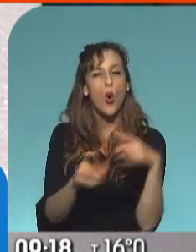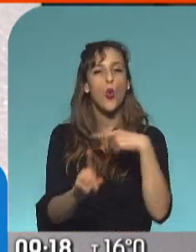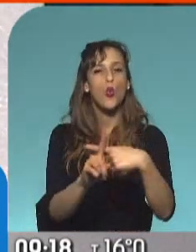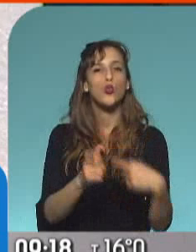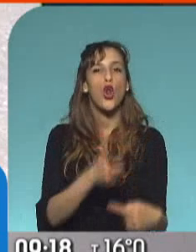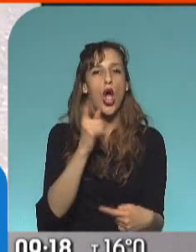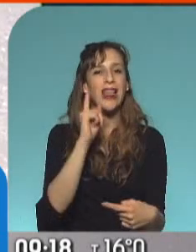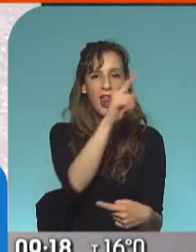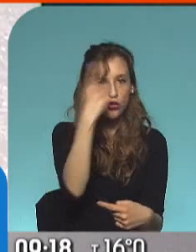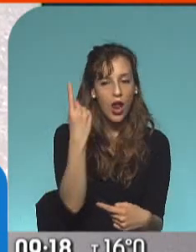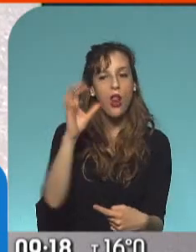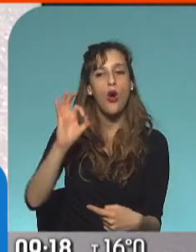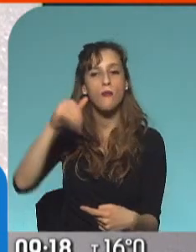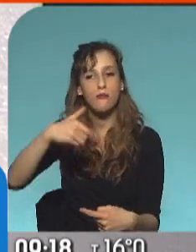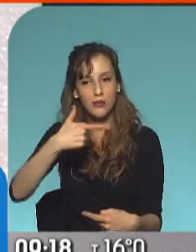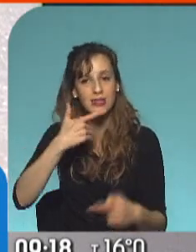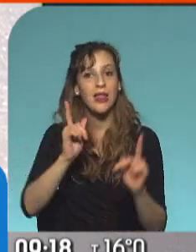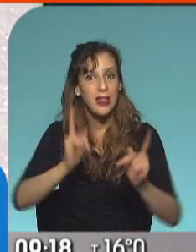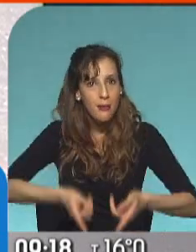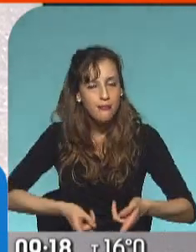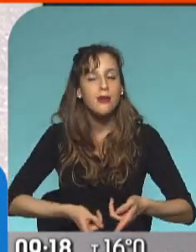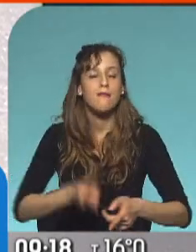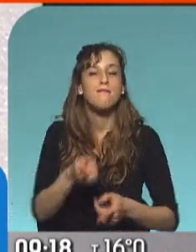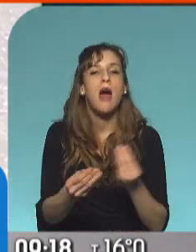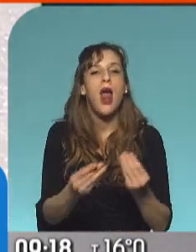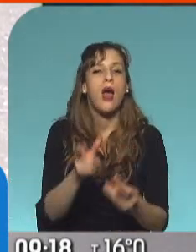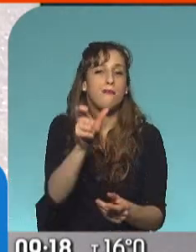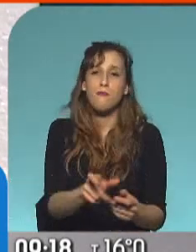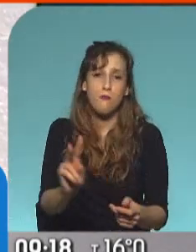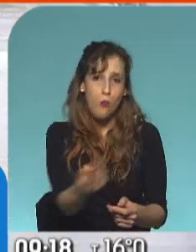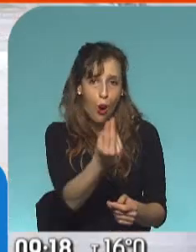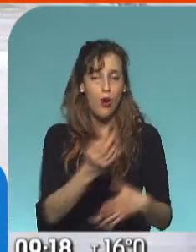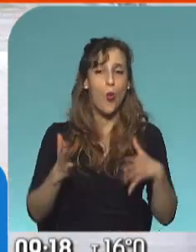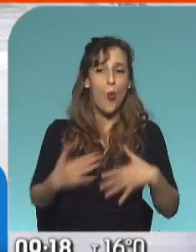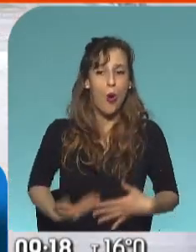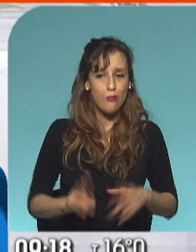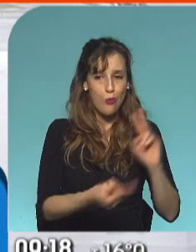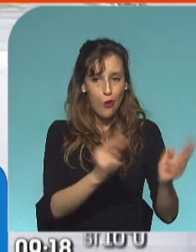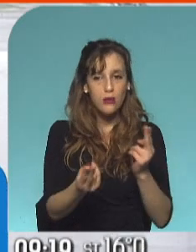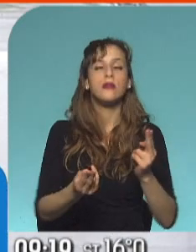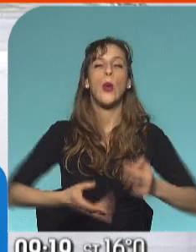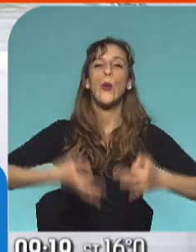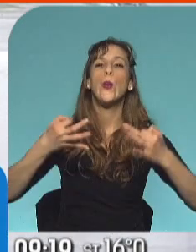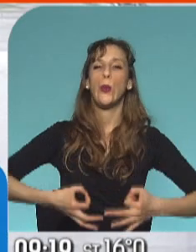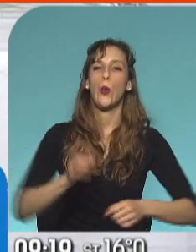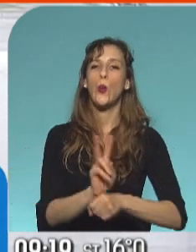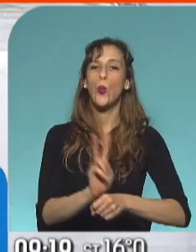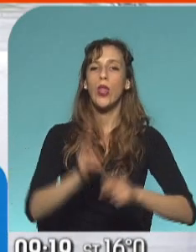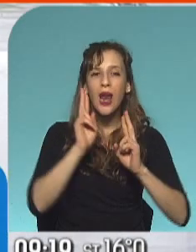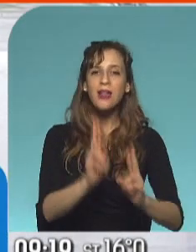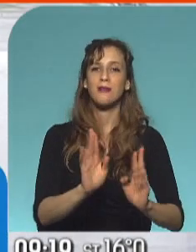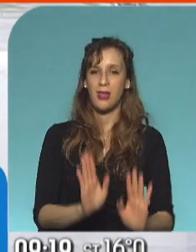internacional y la oms para que la gestión y el manejo de los cuerpos sean la forma significada y coherente y que además